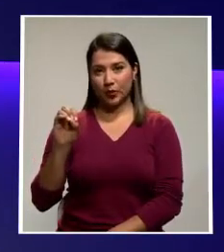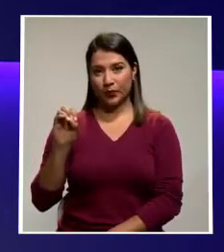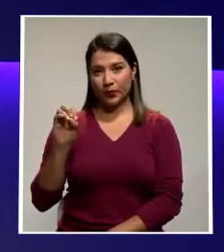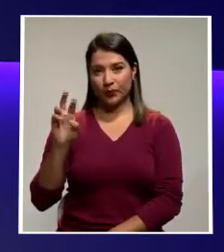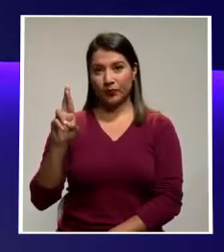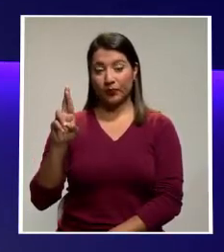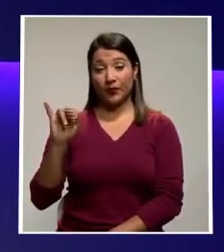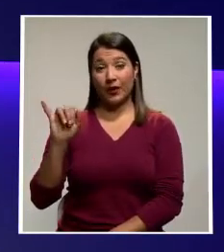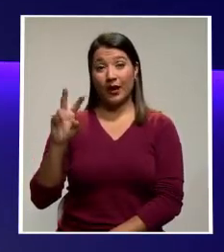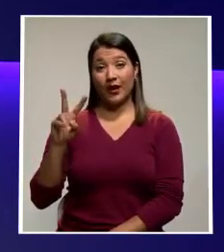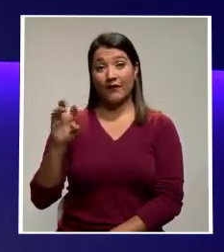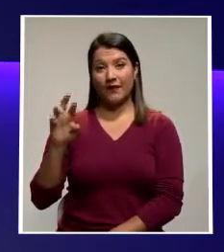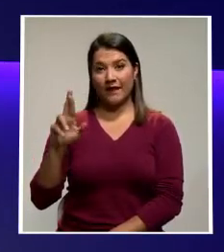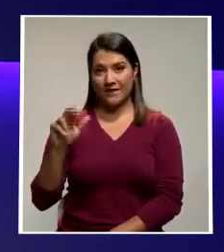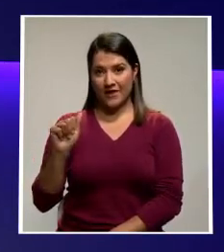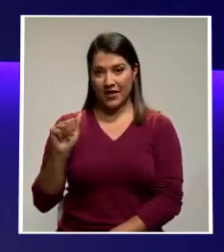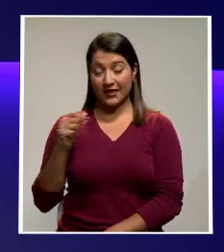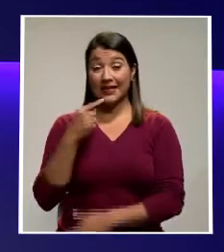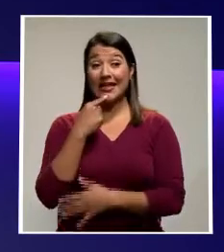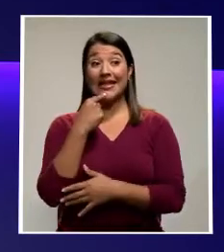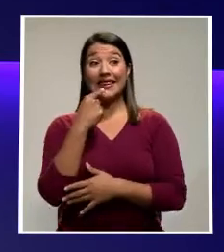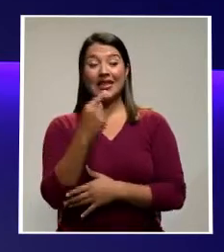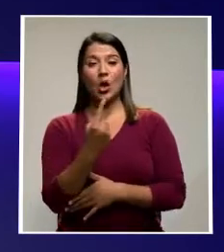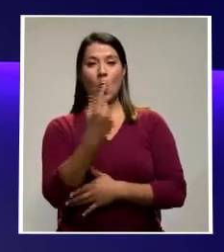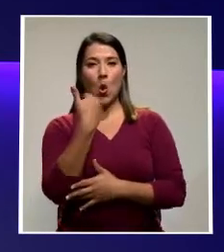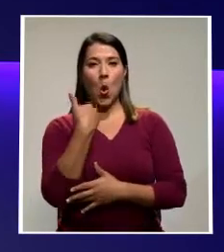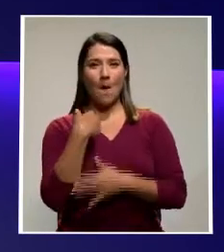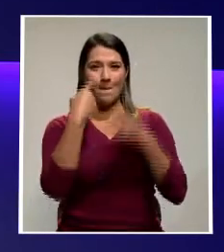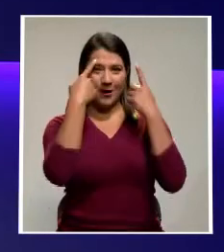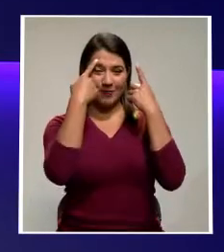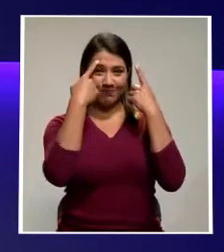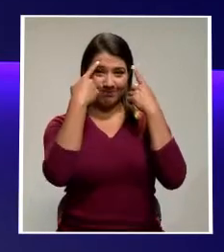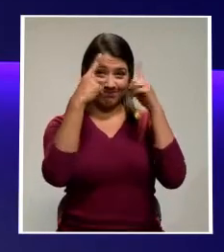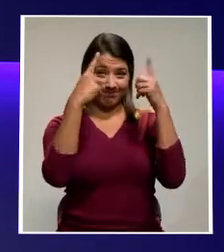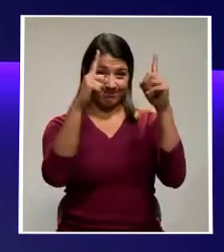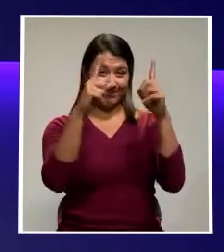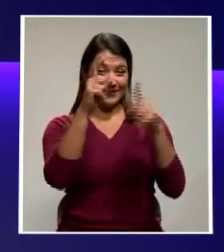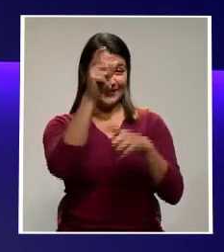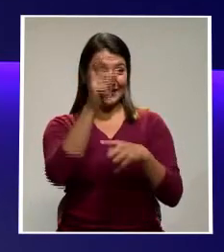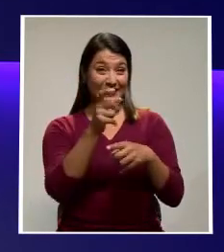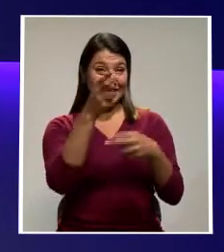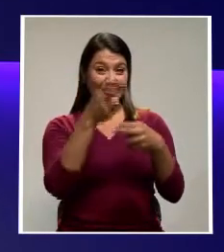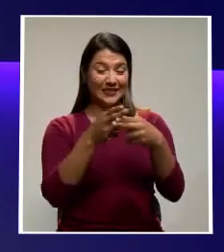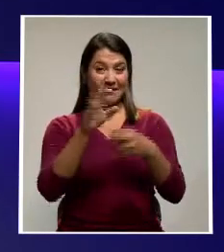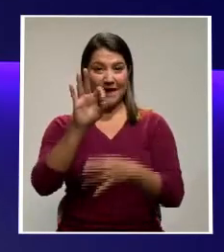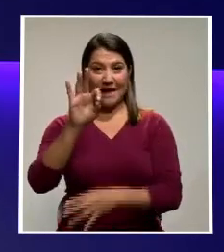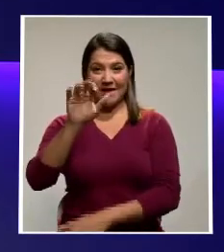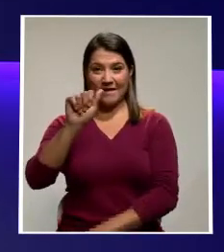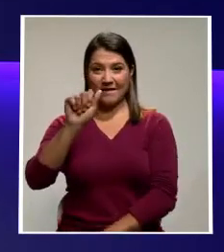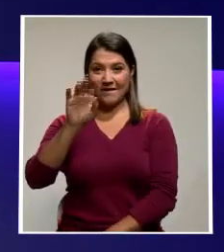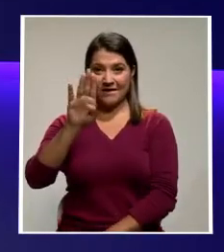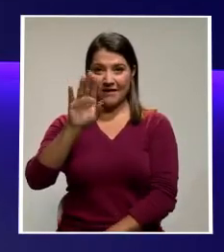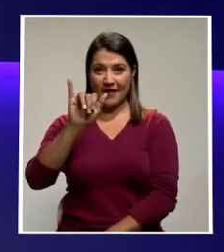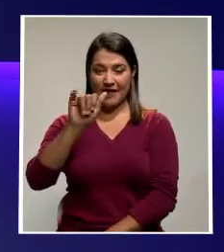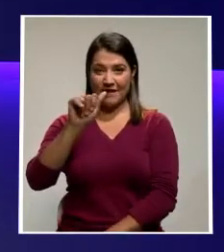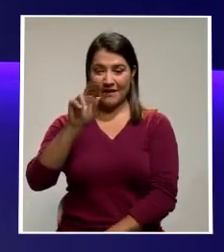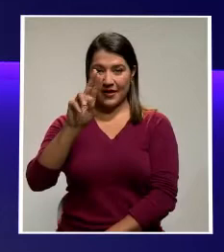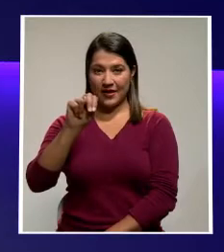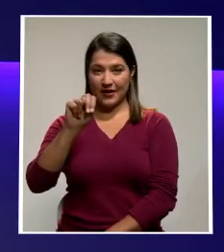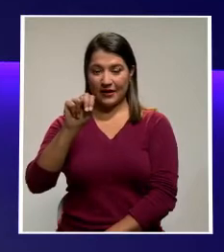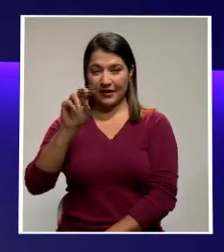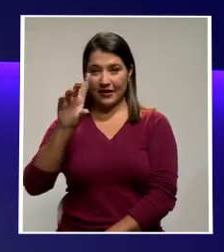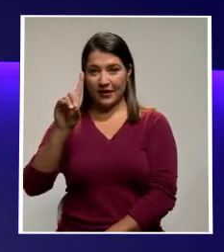Decía el genial Fabián Dobles que un buen libro es aquel que no deja al lector